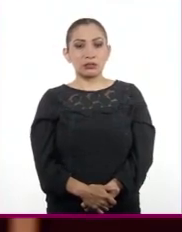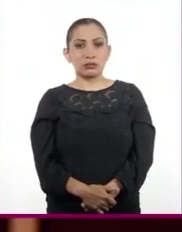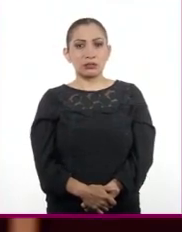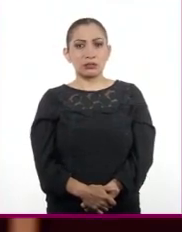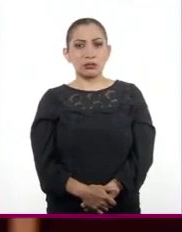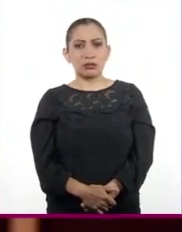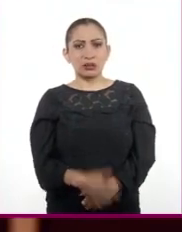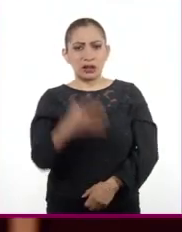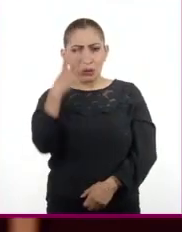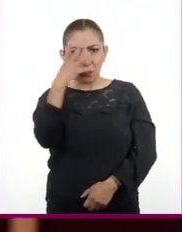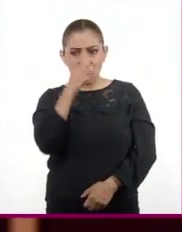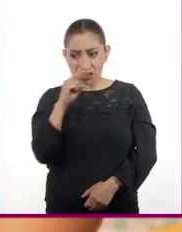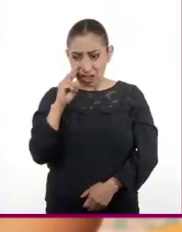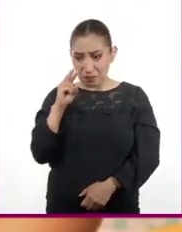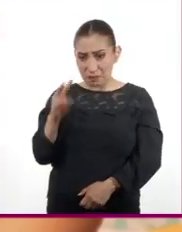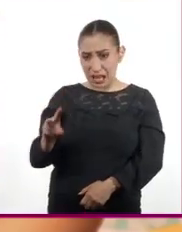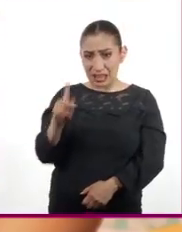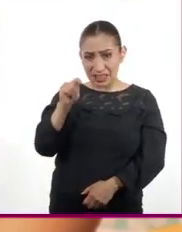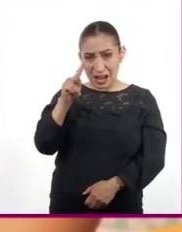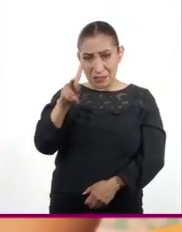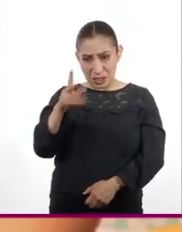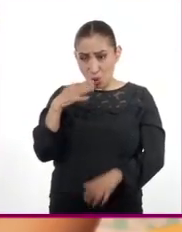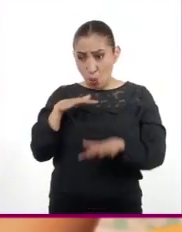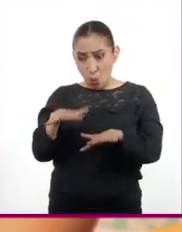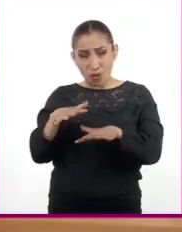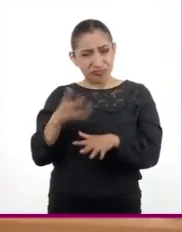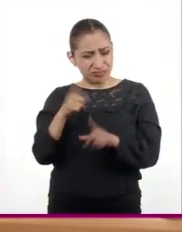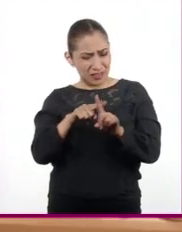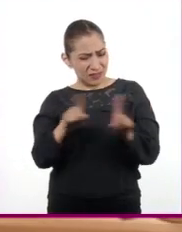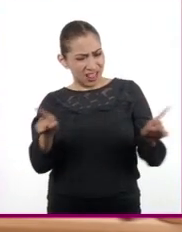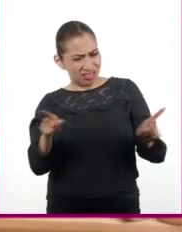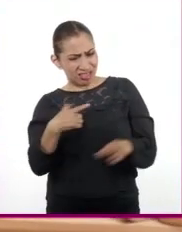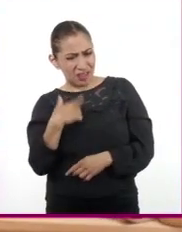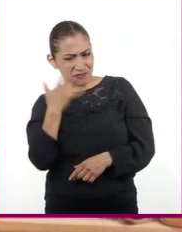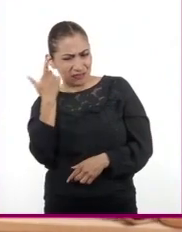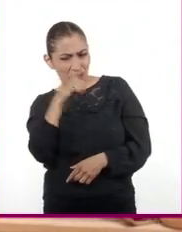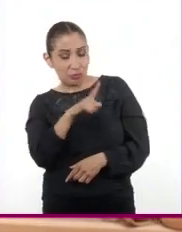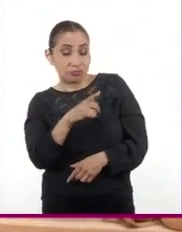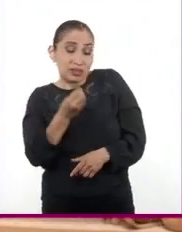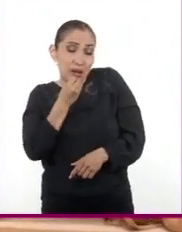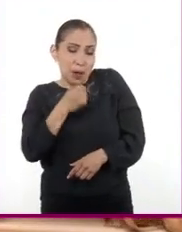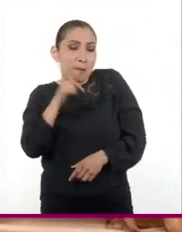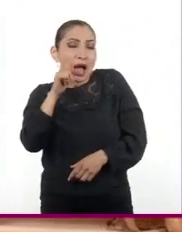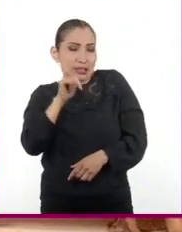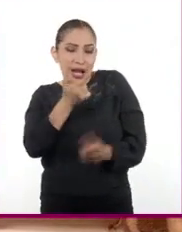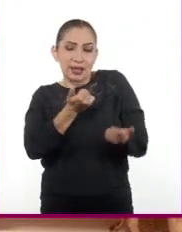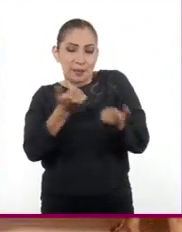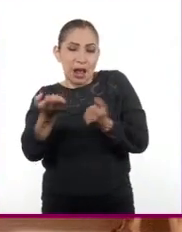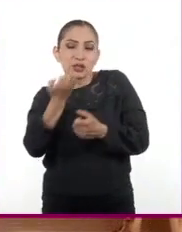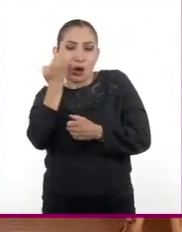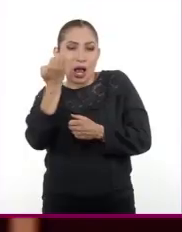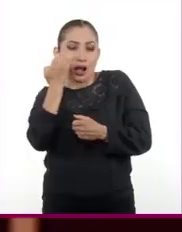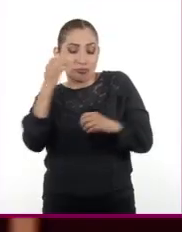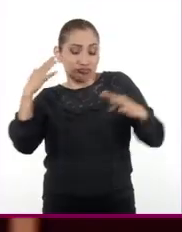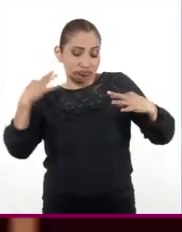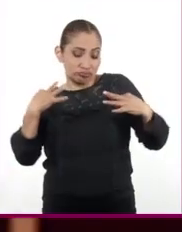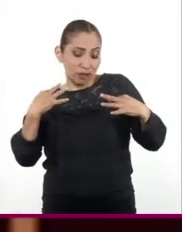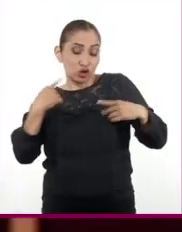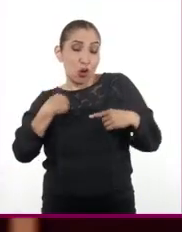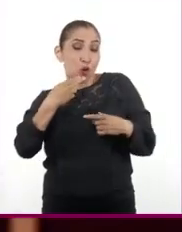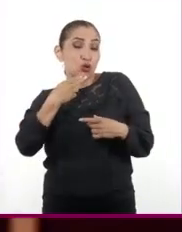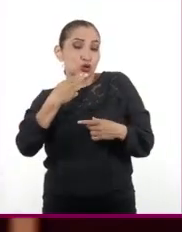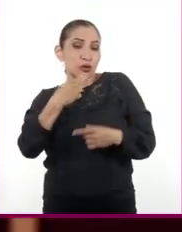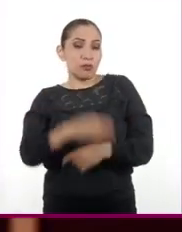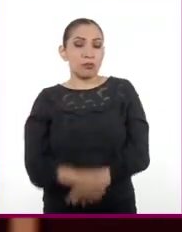No son tan bonitos como se veían en la televisión. Bueno, seguro mañana que los lleve a la escuela todos notarán que los estoy